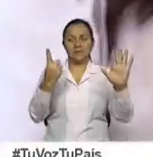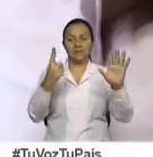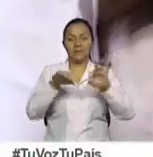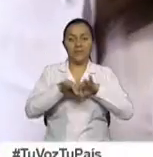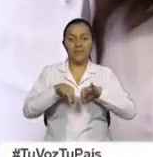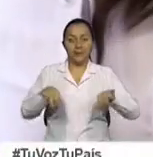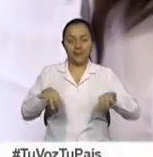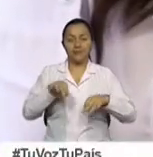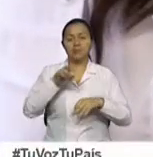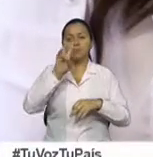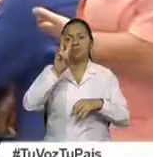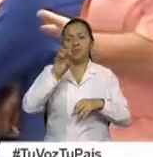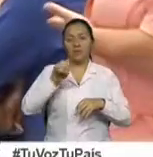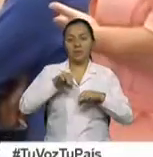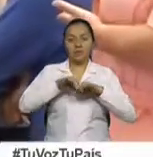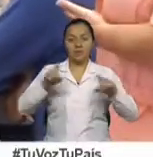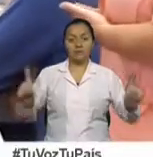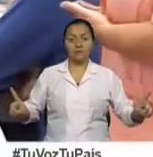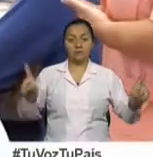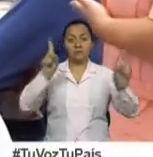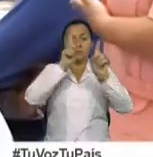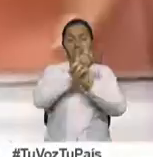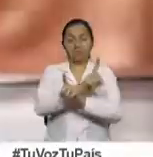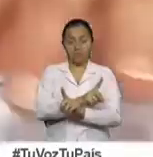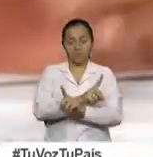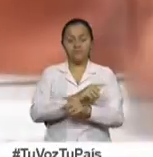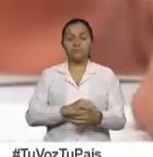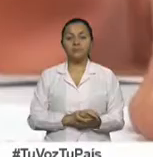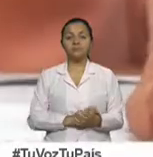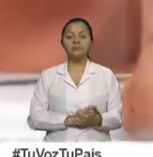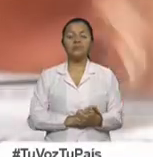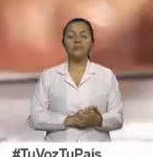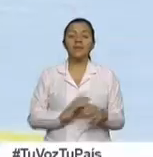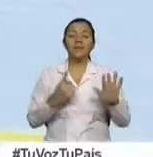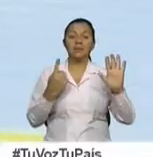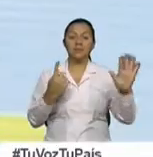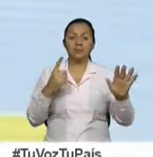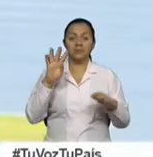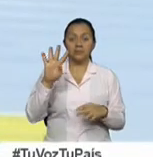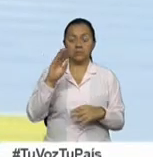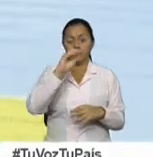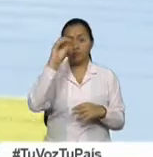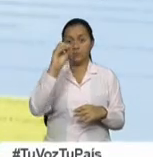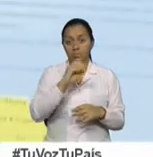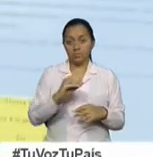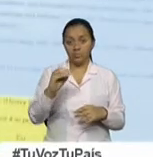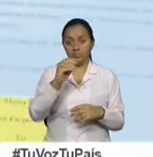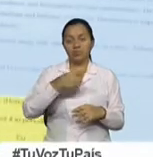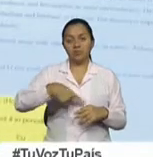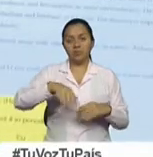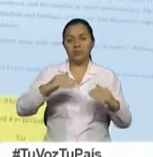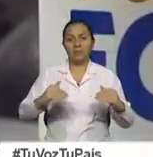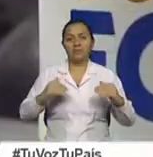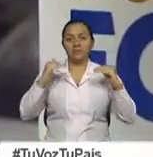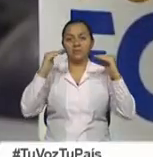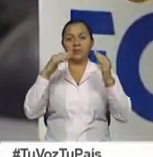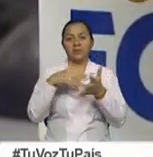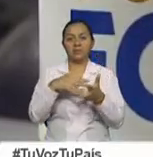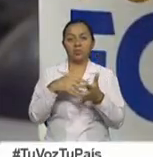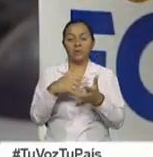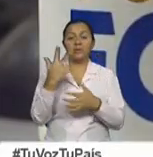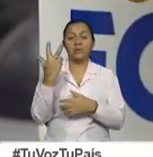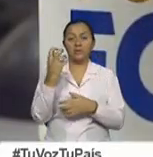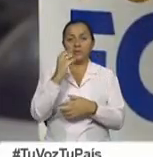unos 70 becarios estudian actualmente en ese país. El 64% de becarios siguen maestrías y el